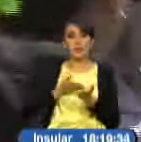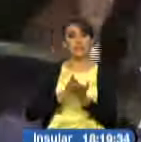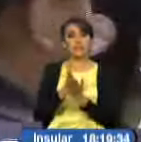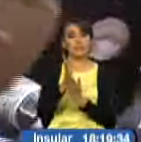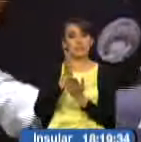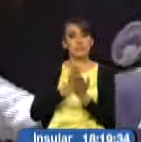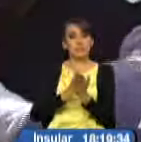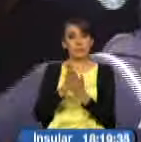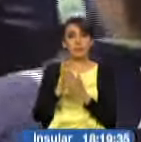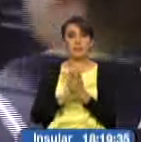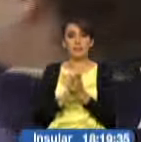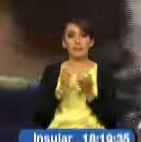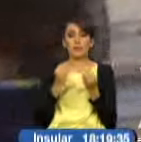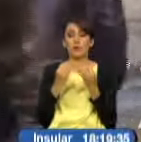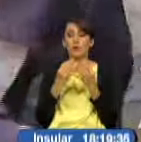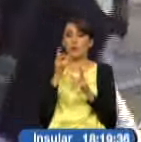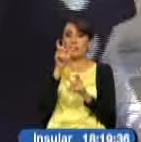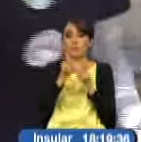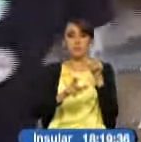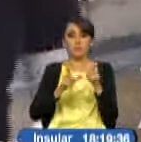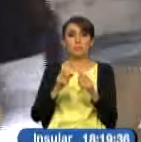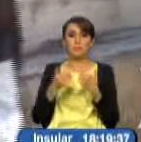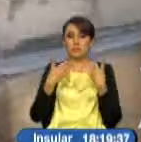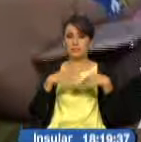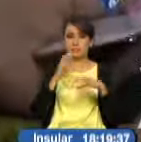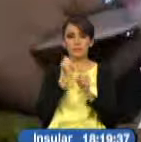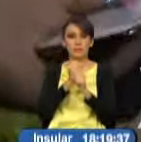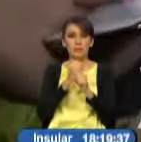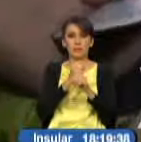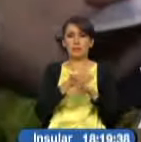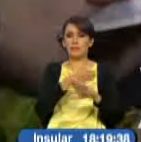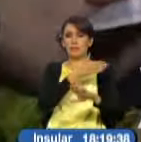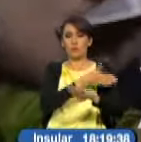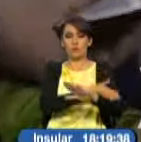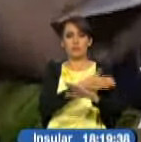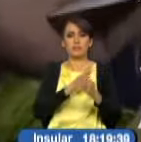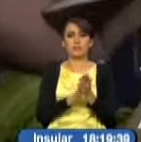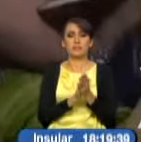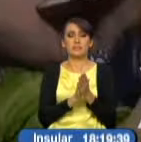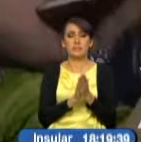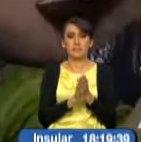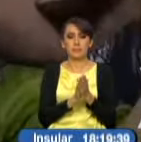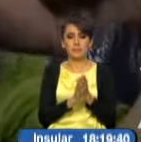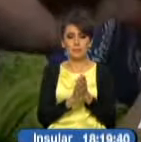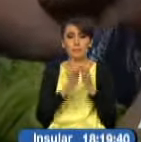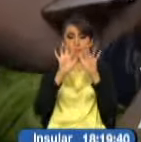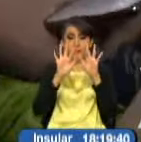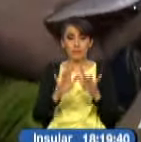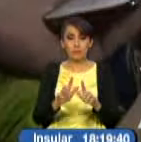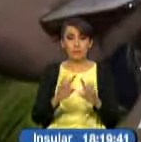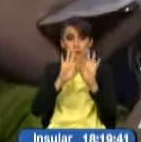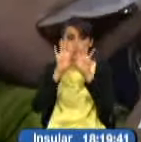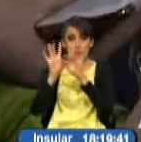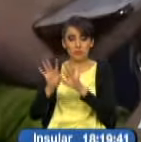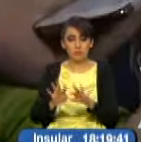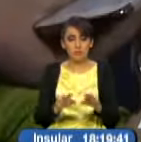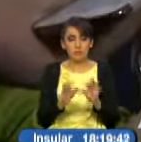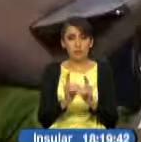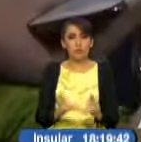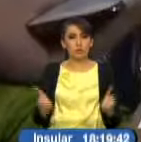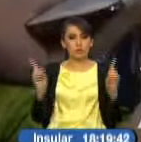se trabaja desde hace varios meses atrás. Se lo está haciendo, todos los datos ingresan en un centro de cómputo para tener